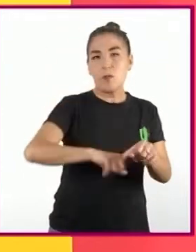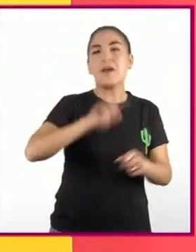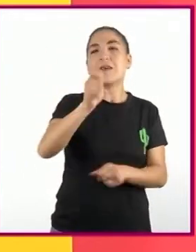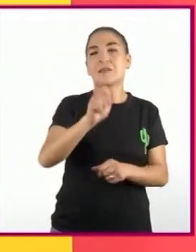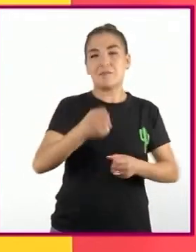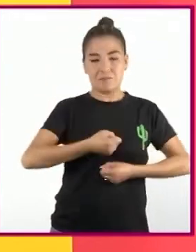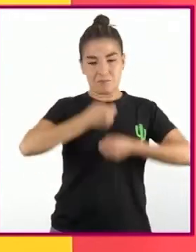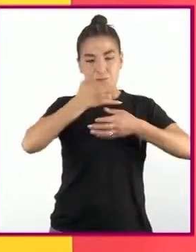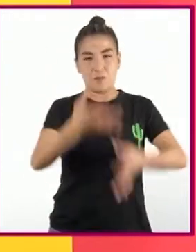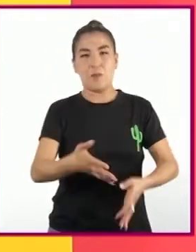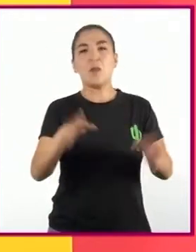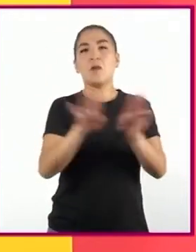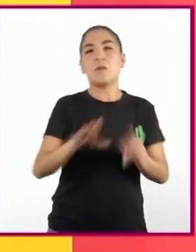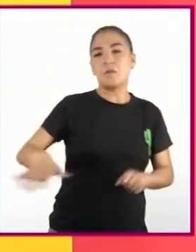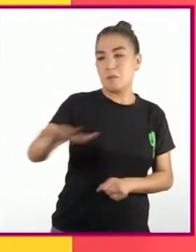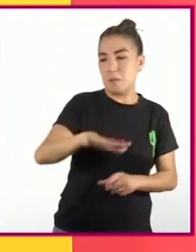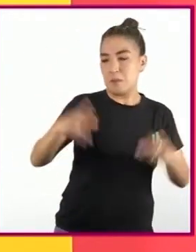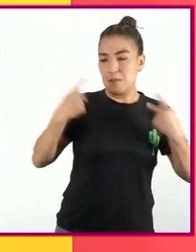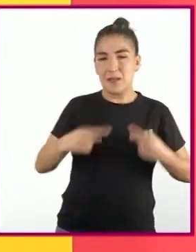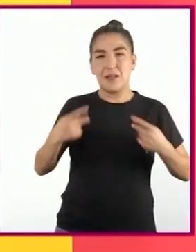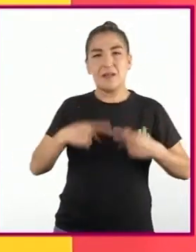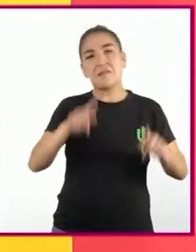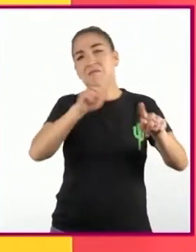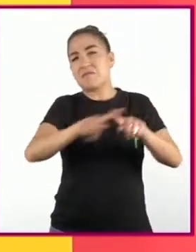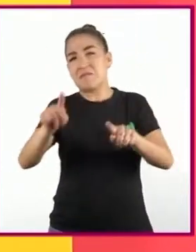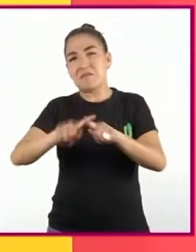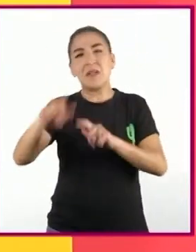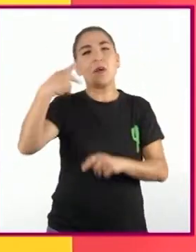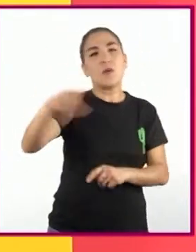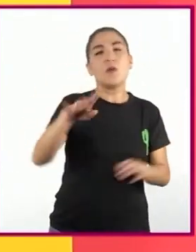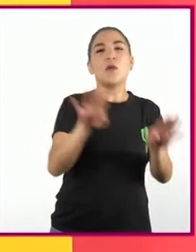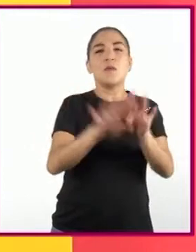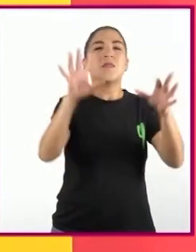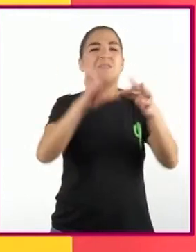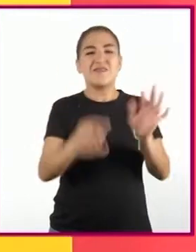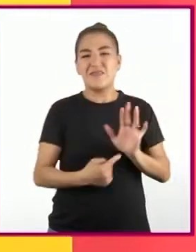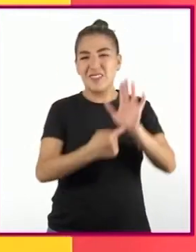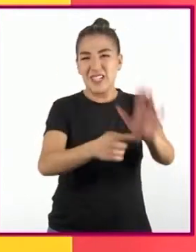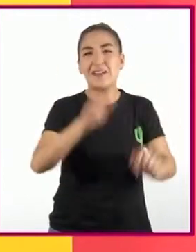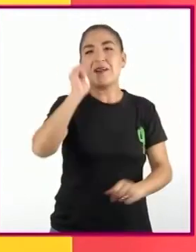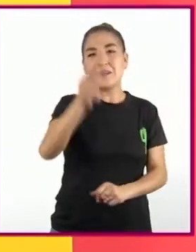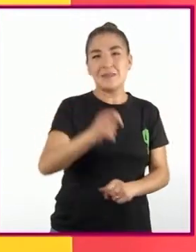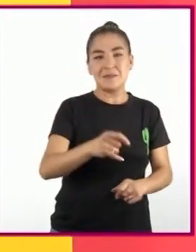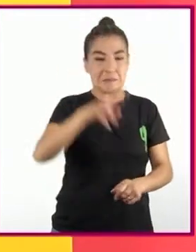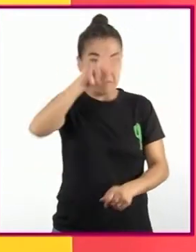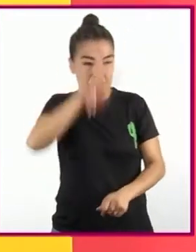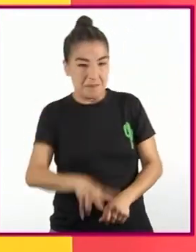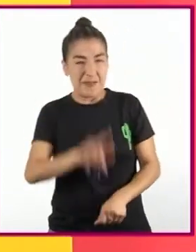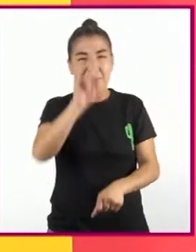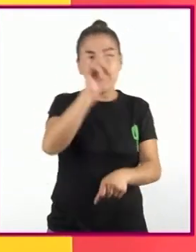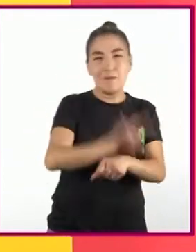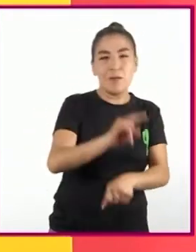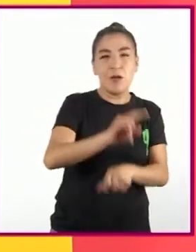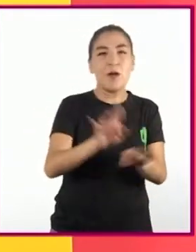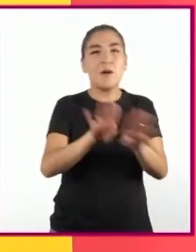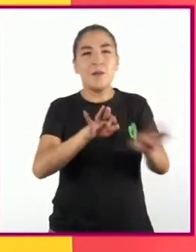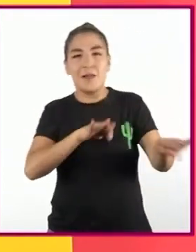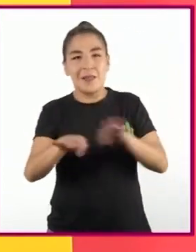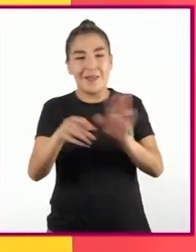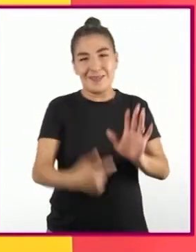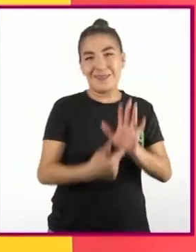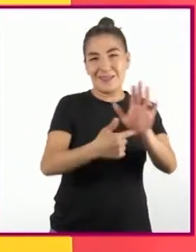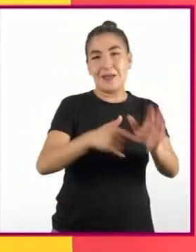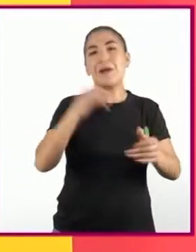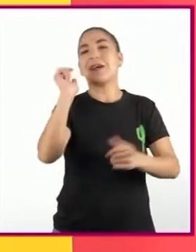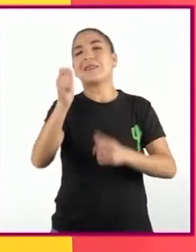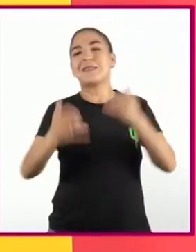arte público a través de estilos eclécticos que nos hablan de relaciones reales o ficticias, con ánimos propagandísticos.